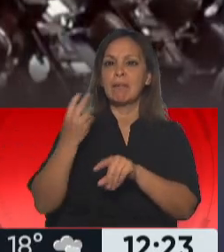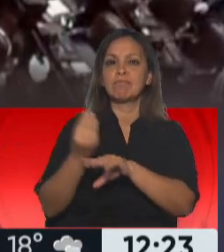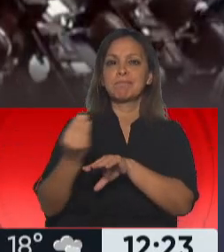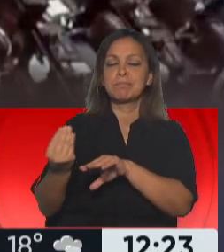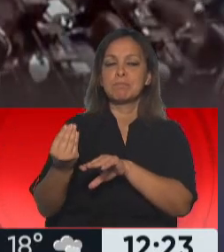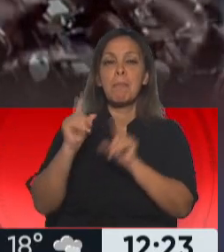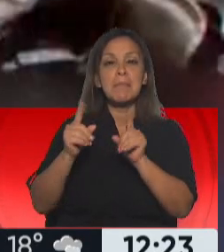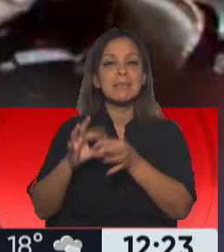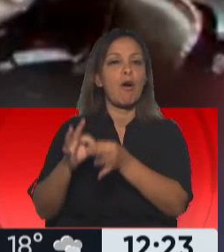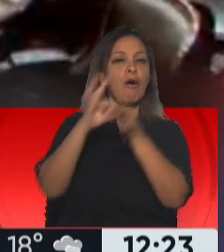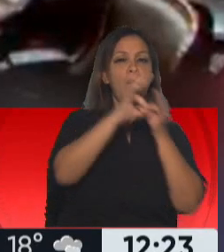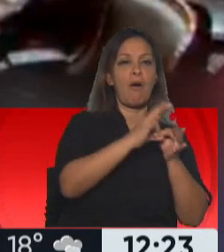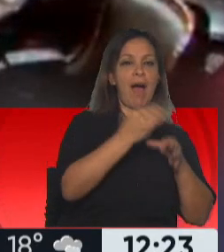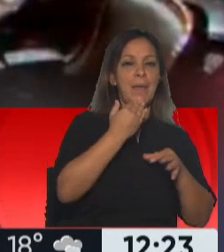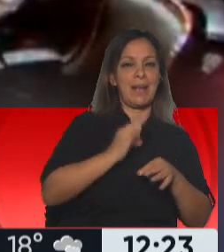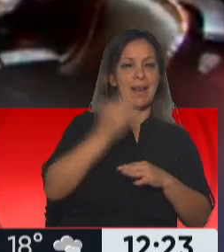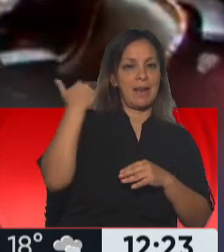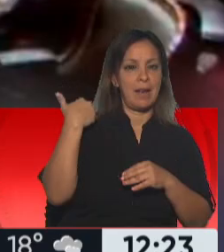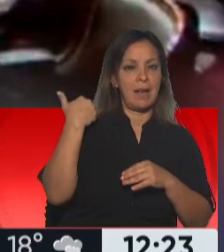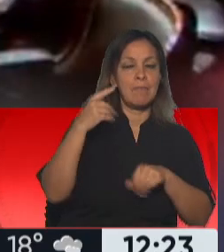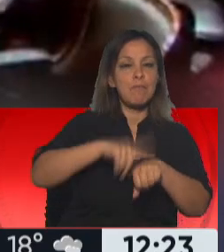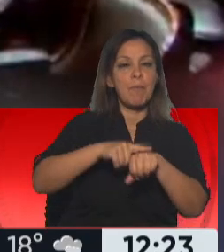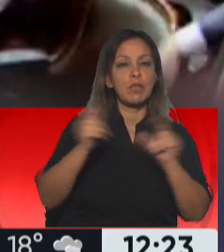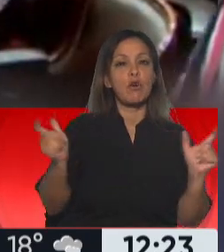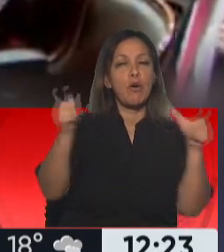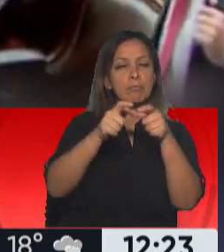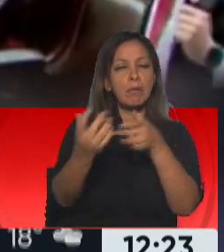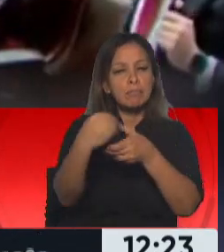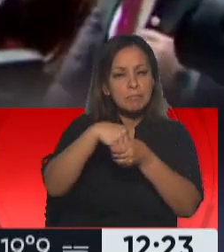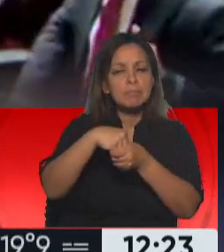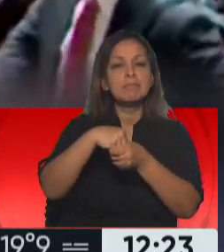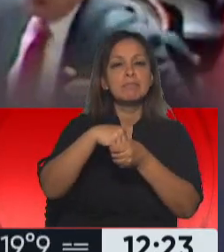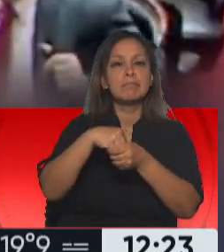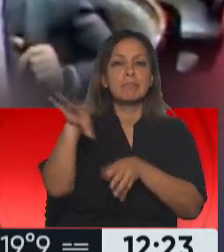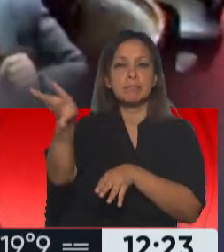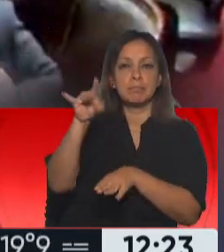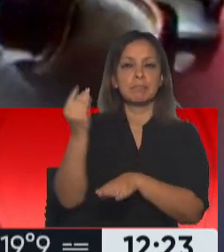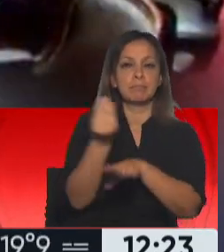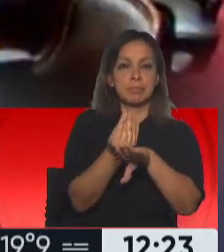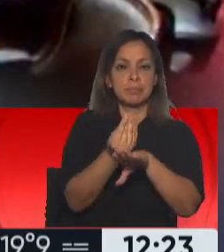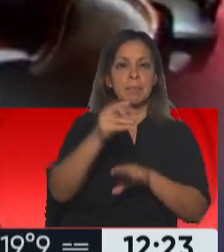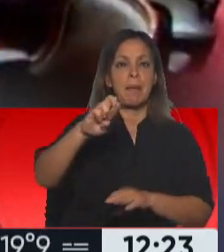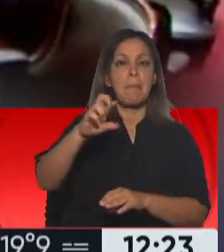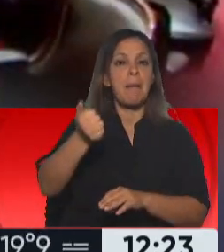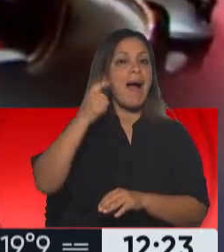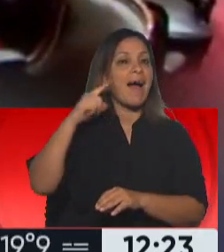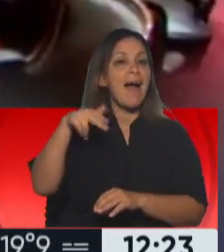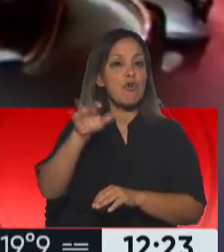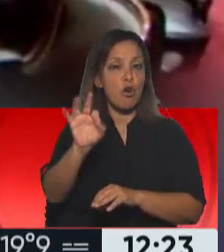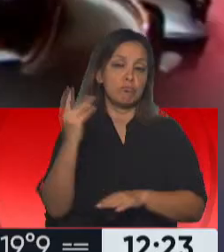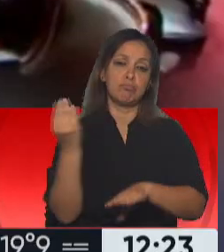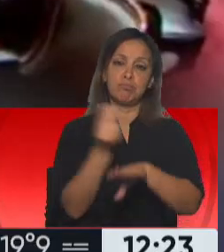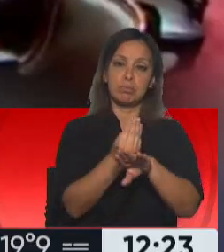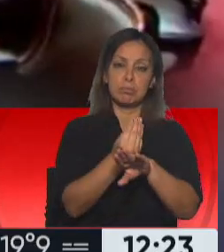pasado, cuando la comisión se reunió, que consagró a Marcela Pagano con Sí. el respaldo de